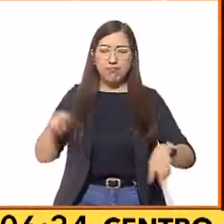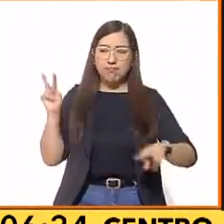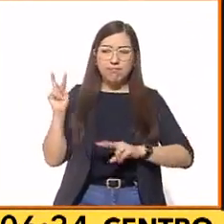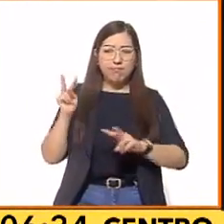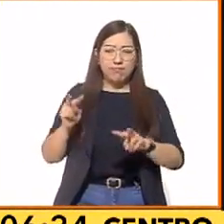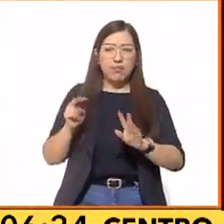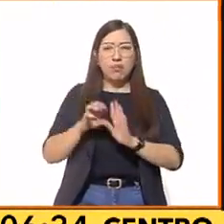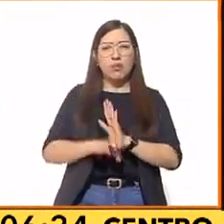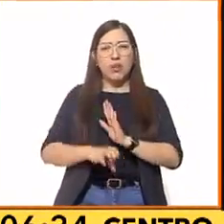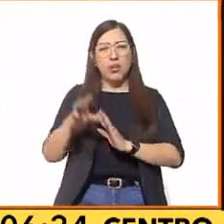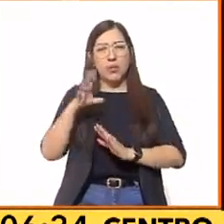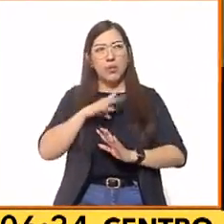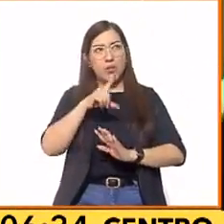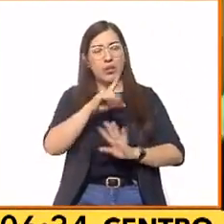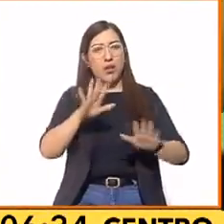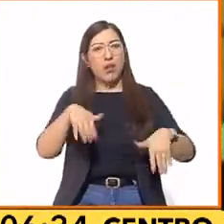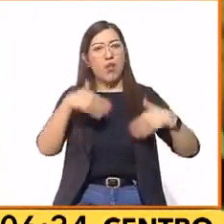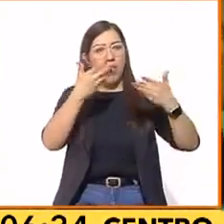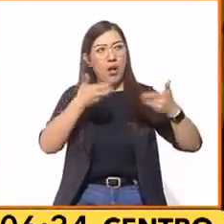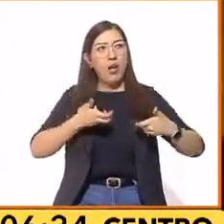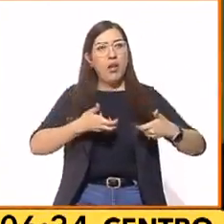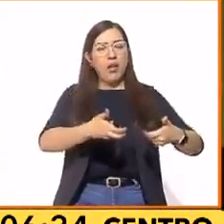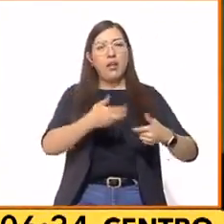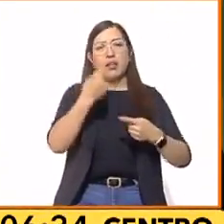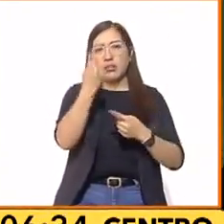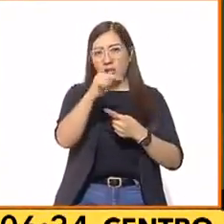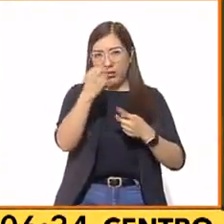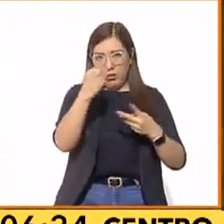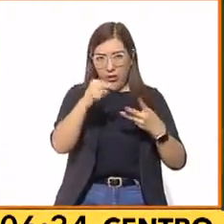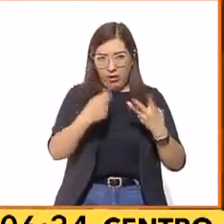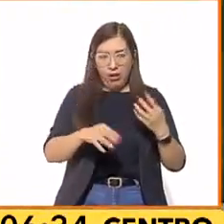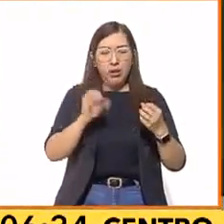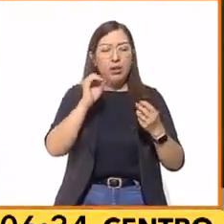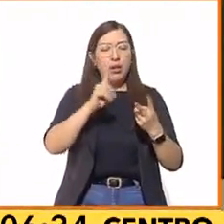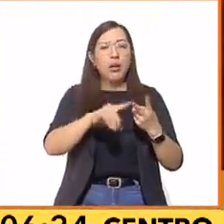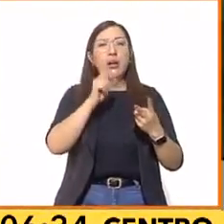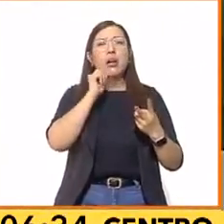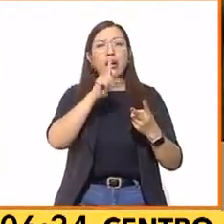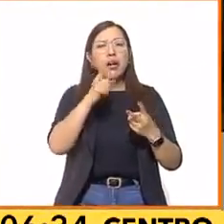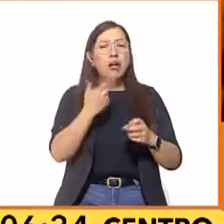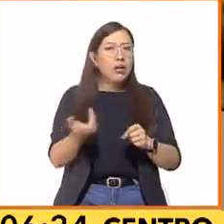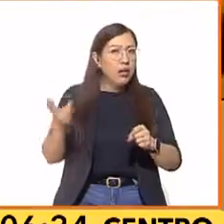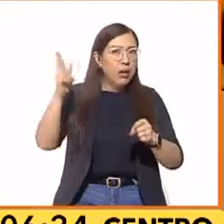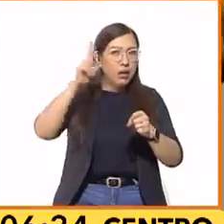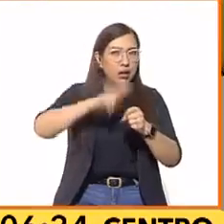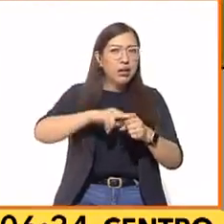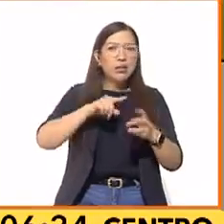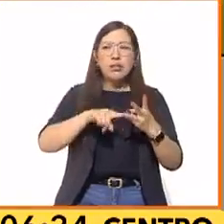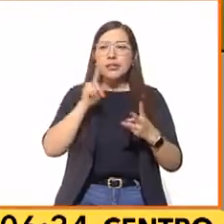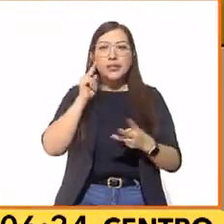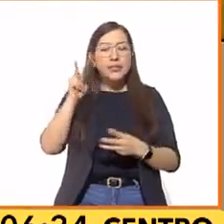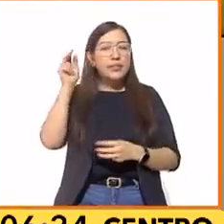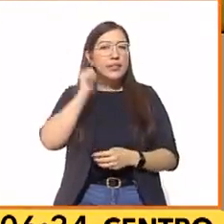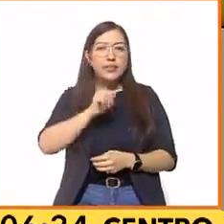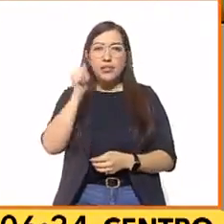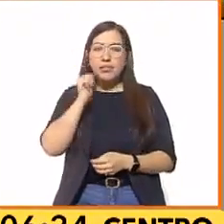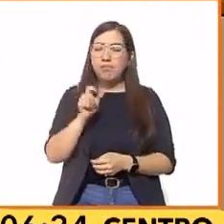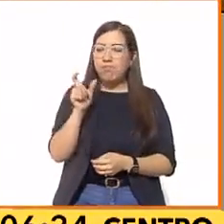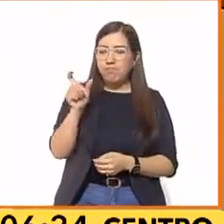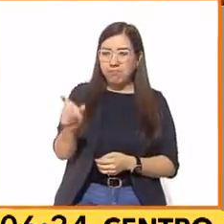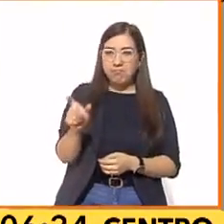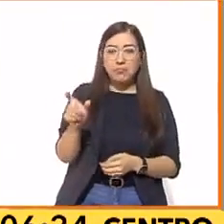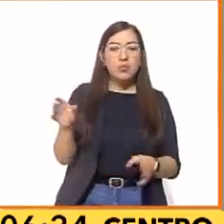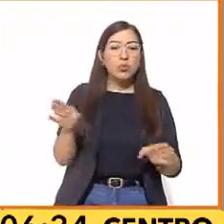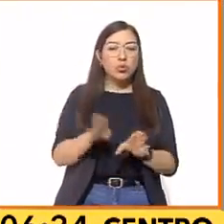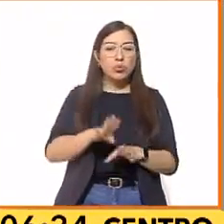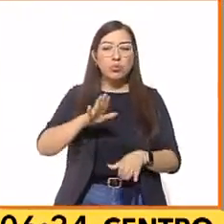de calles, lo vemos también en nombres de hospitales, lo vemos siempre resaltado, y más con esta frase, entre los